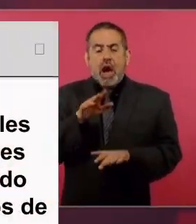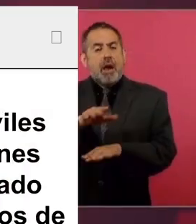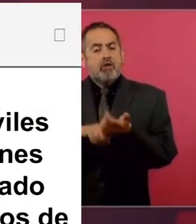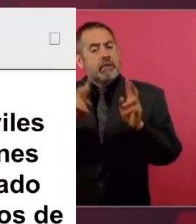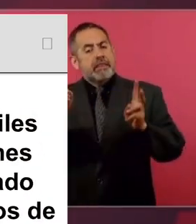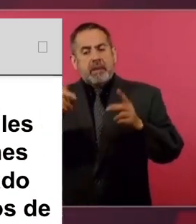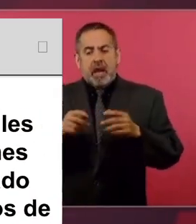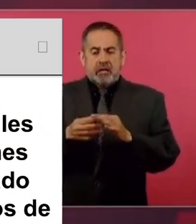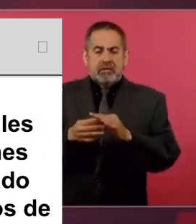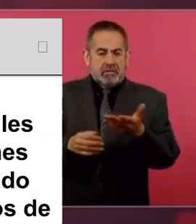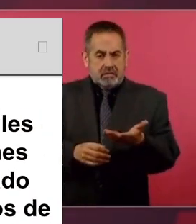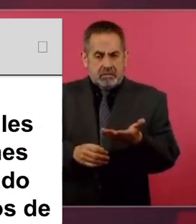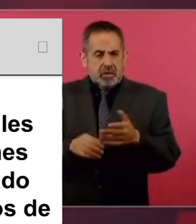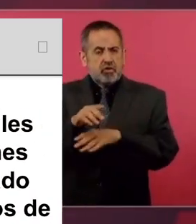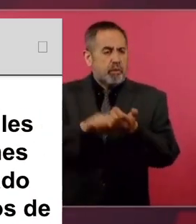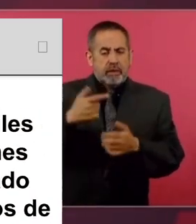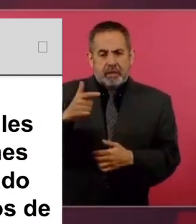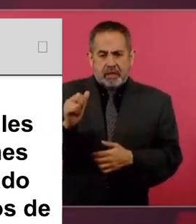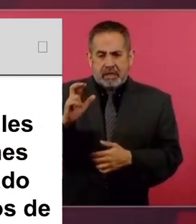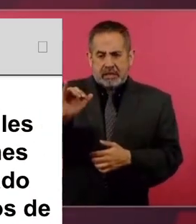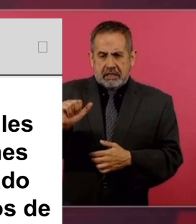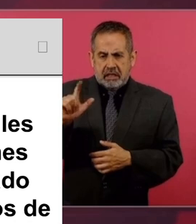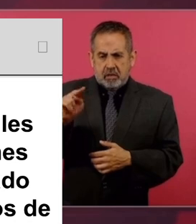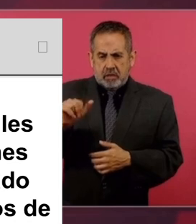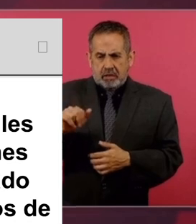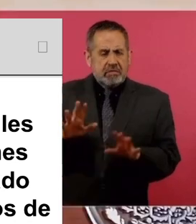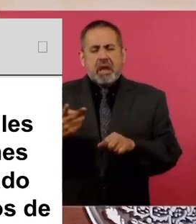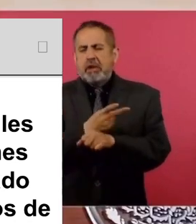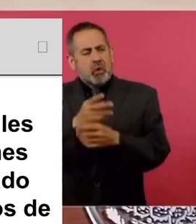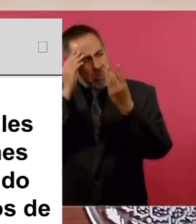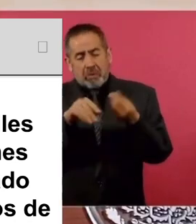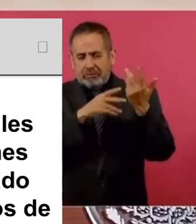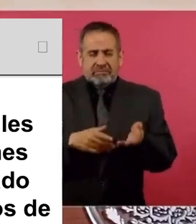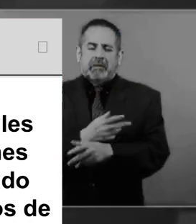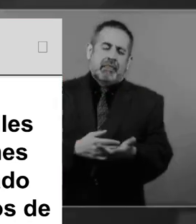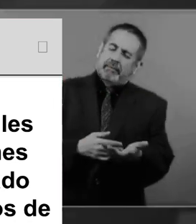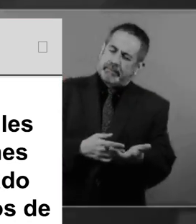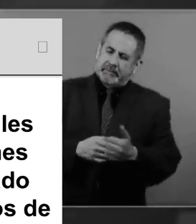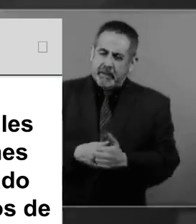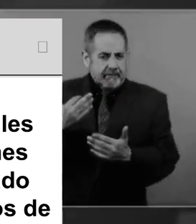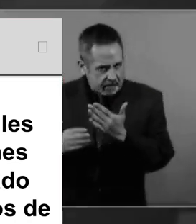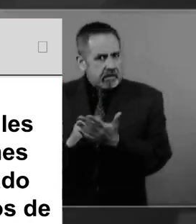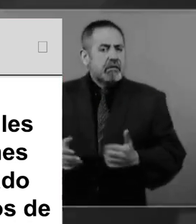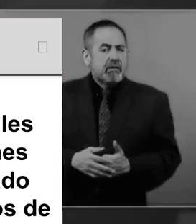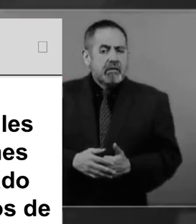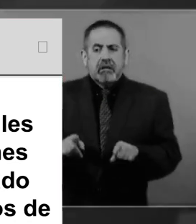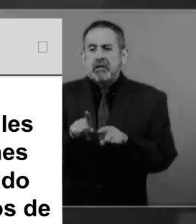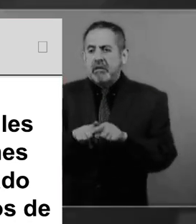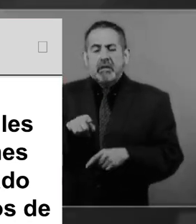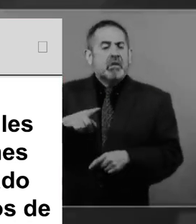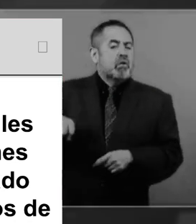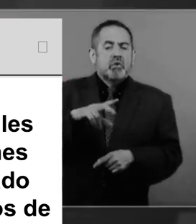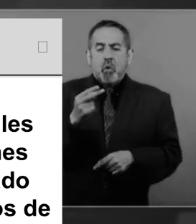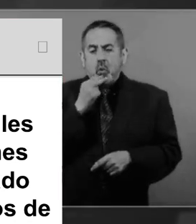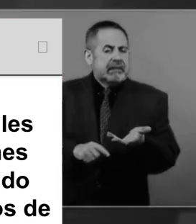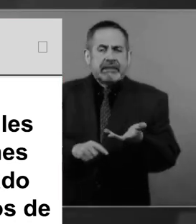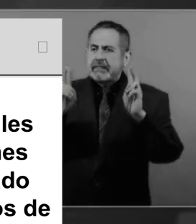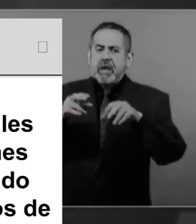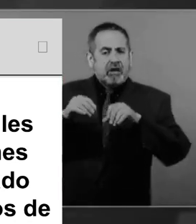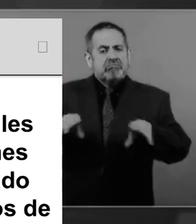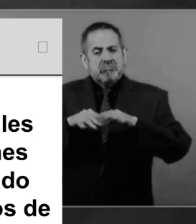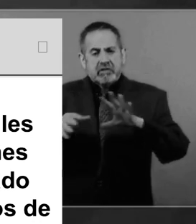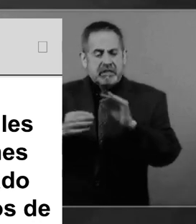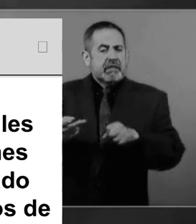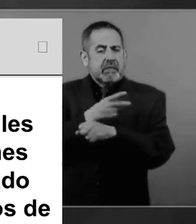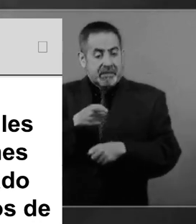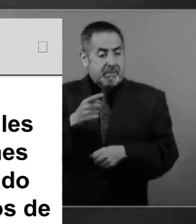tema, por ejemplo, de García Luna. Eso ya pasó. Eso ya no es nota. No tratan el tema de la guerra que